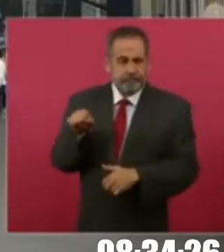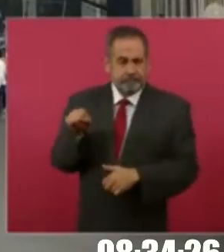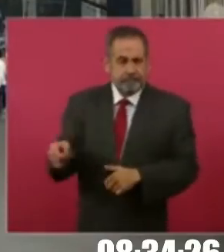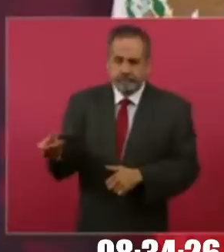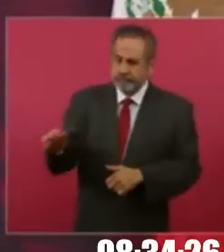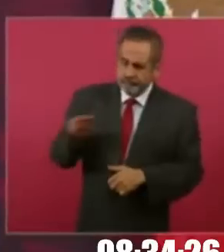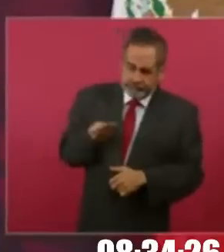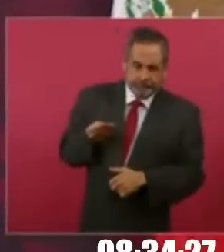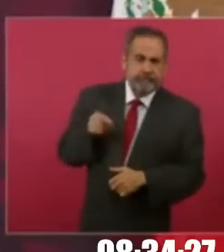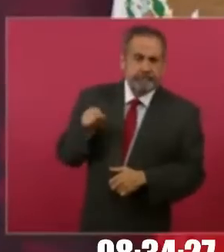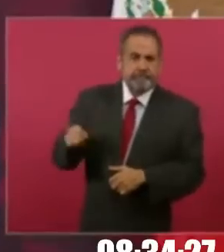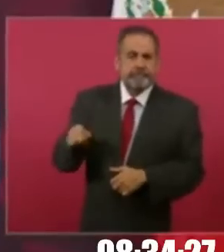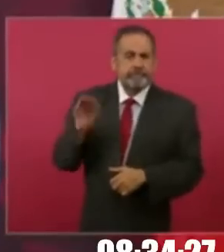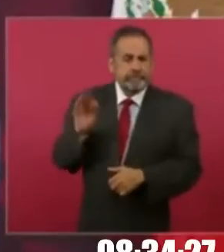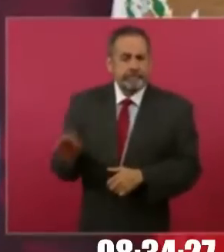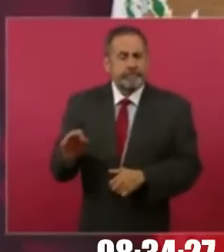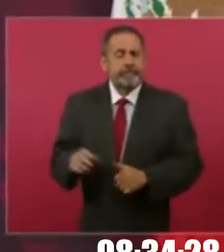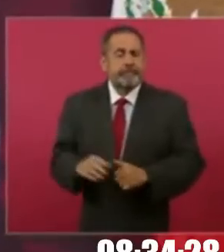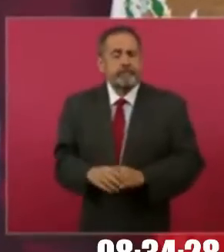que me traigas